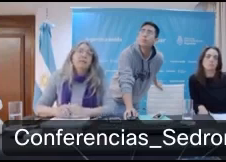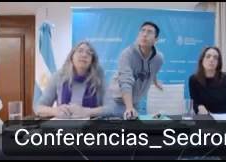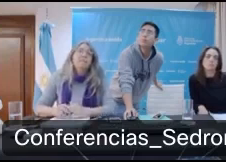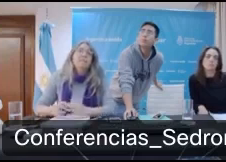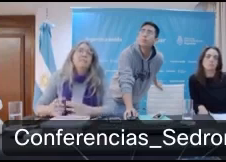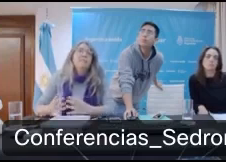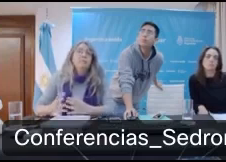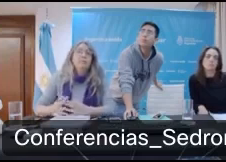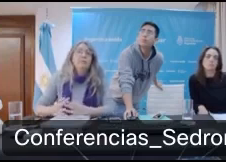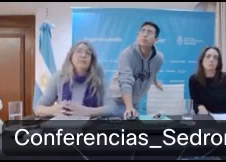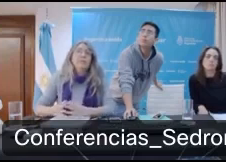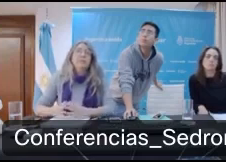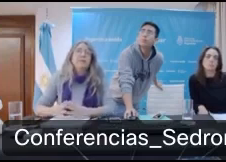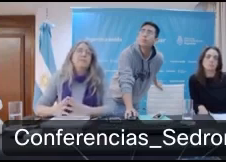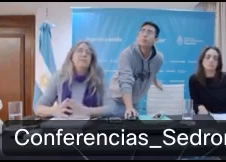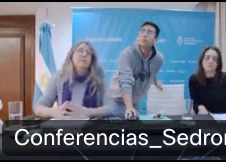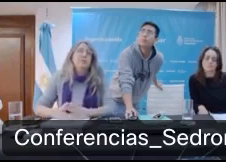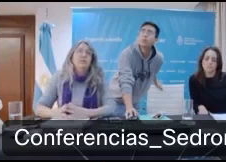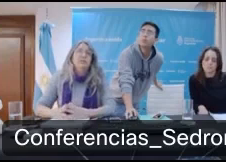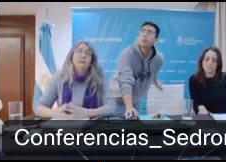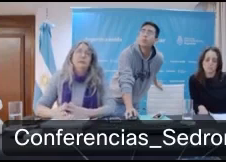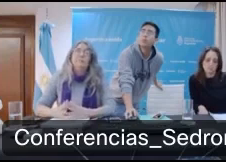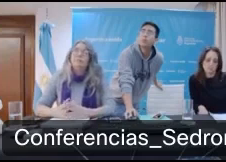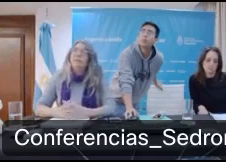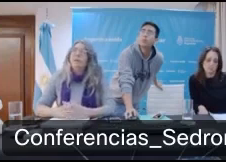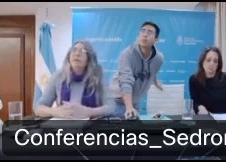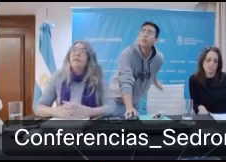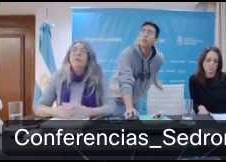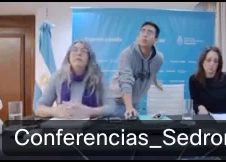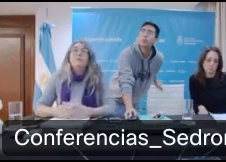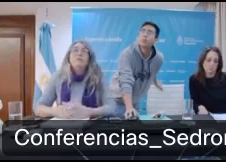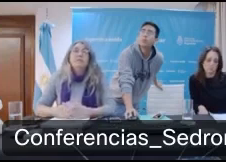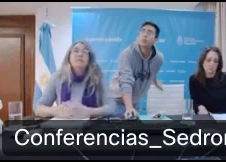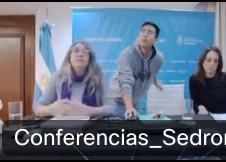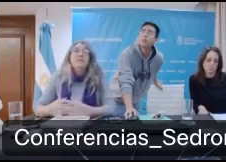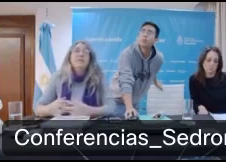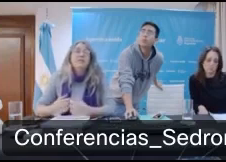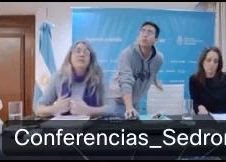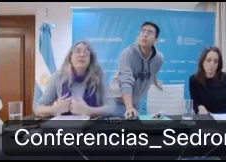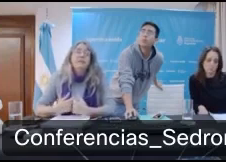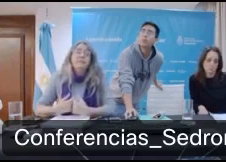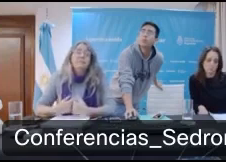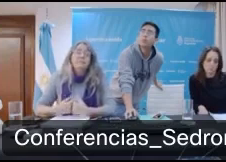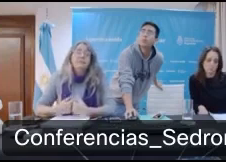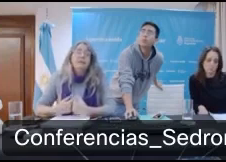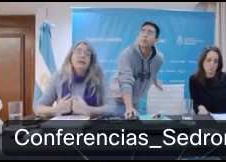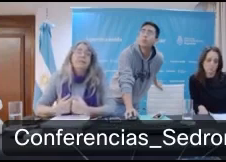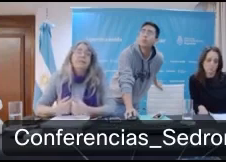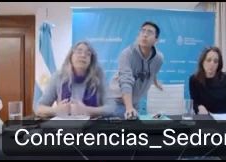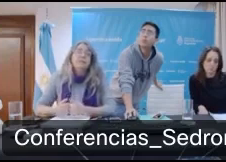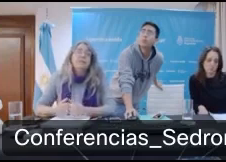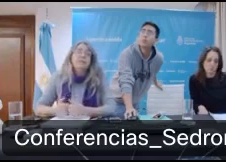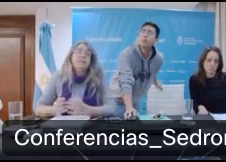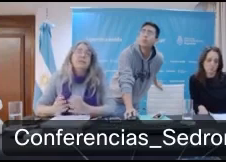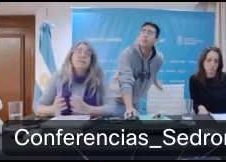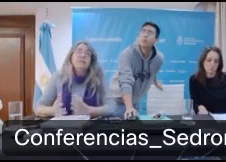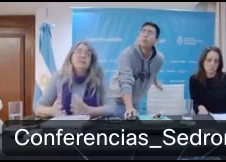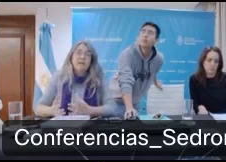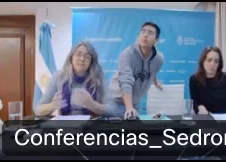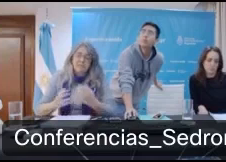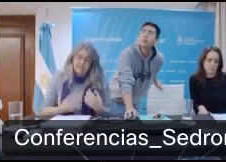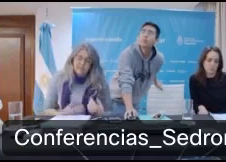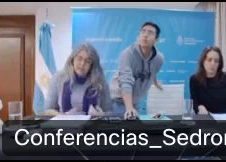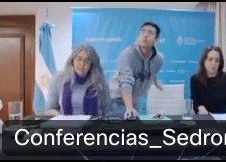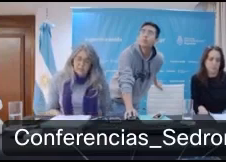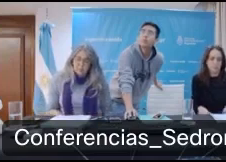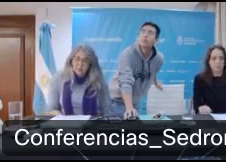claramente punitivista y prohibicionista y con un fuerte acento en las